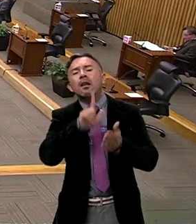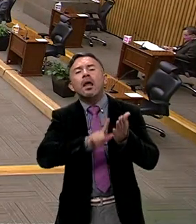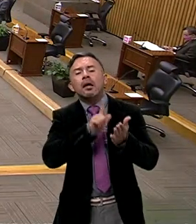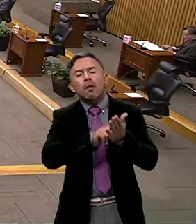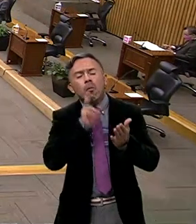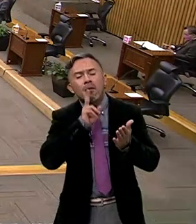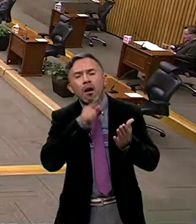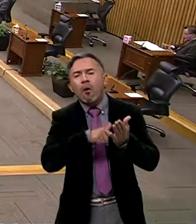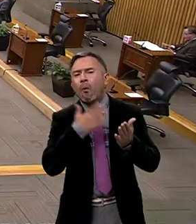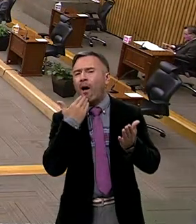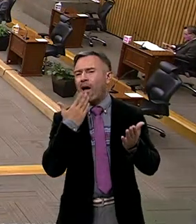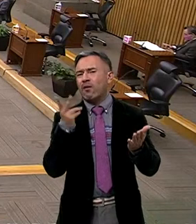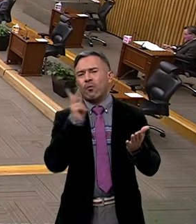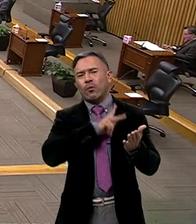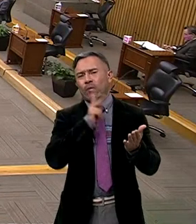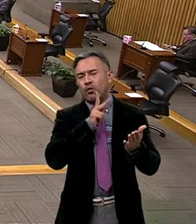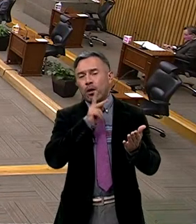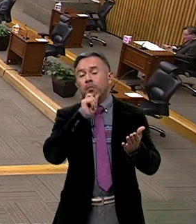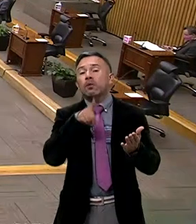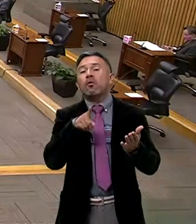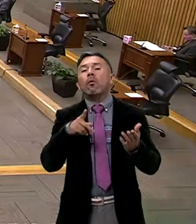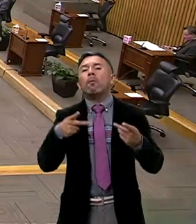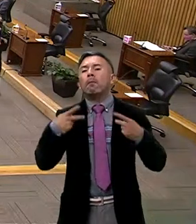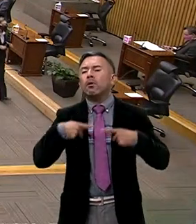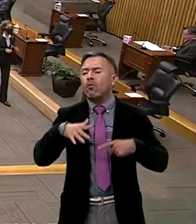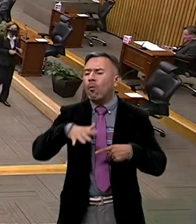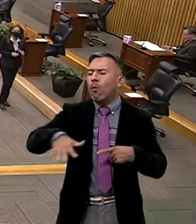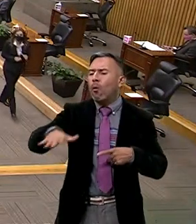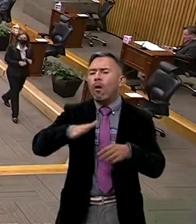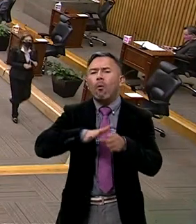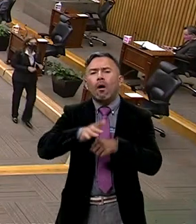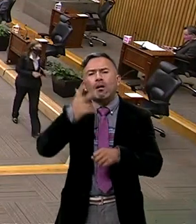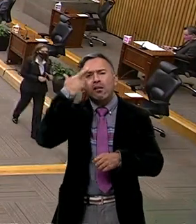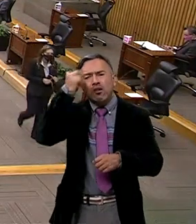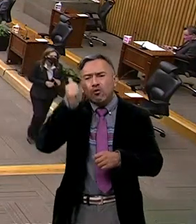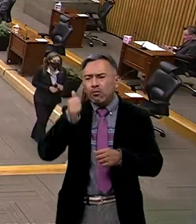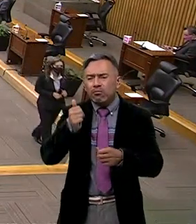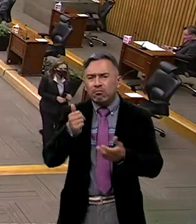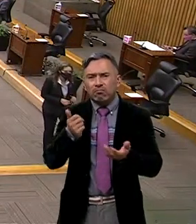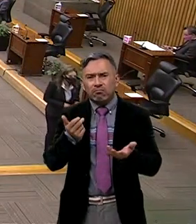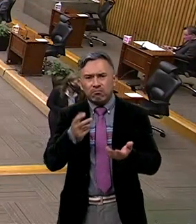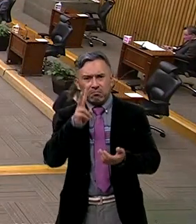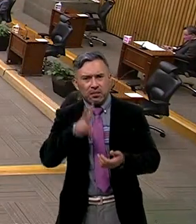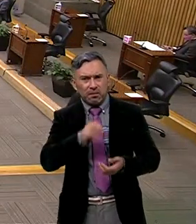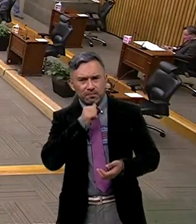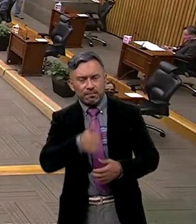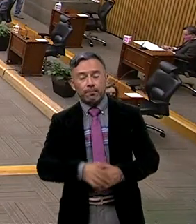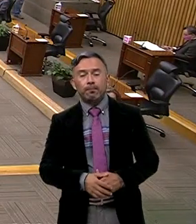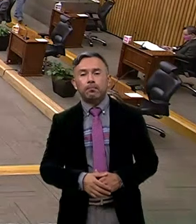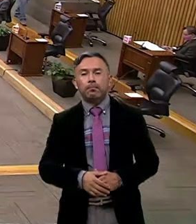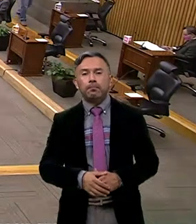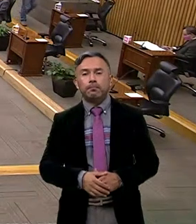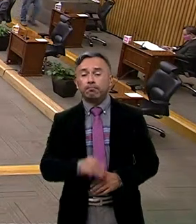tiene una clasificación social plausible por cierto